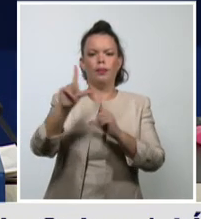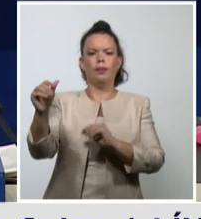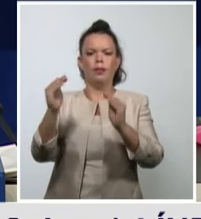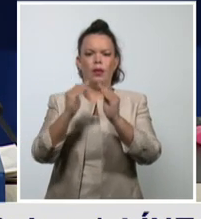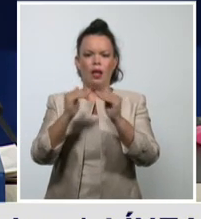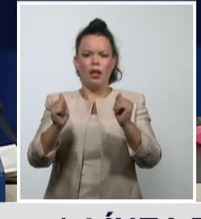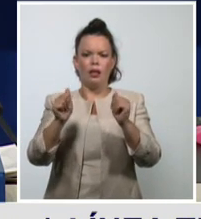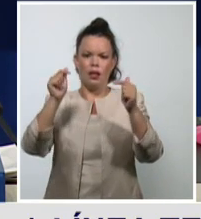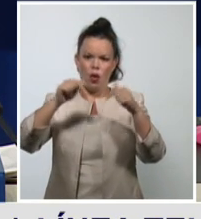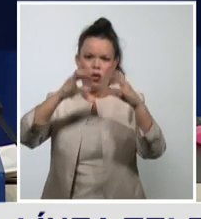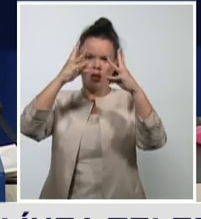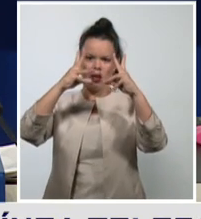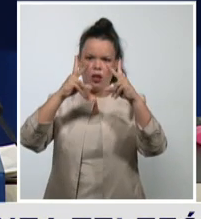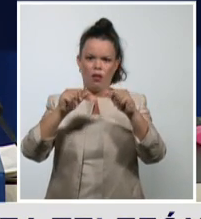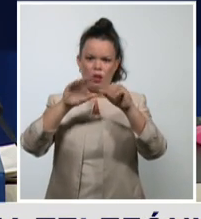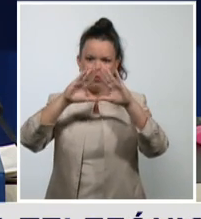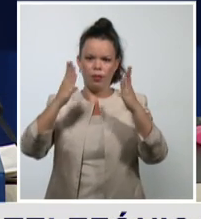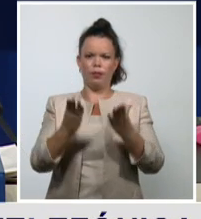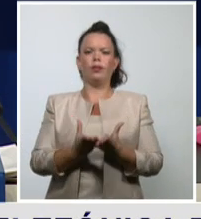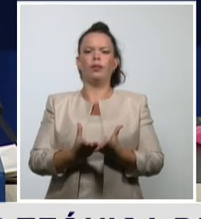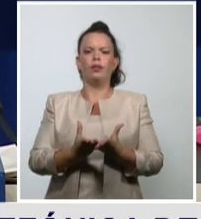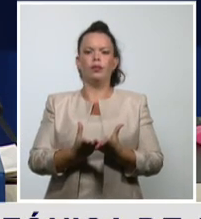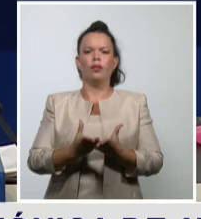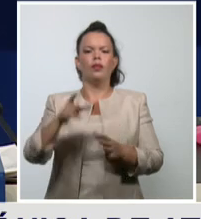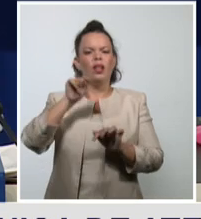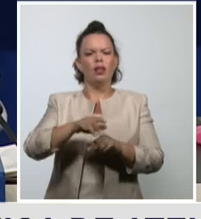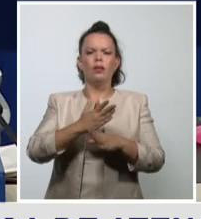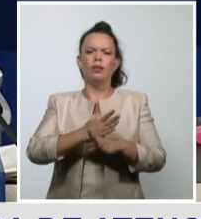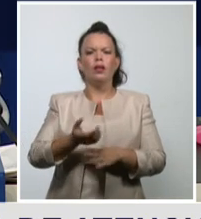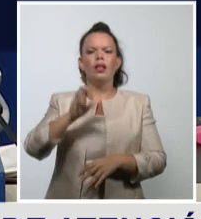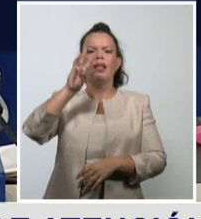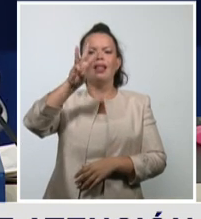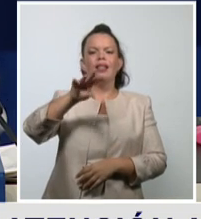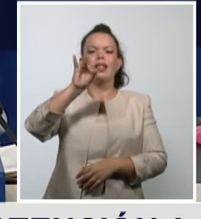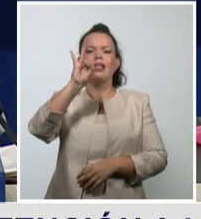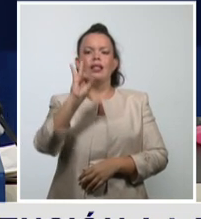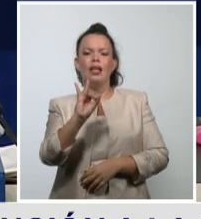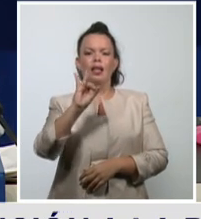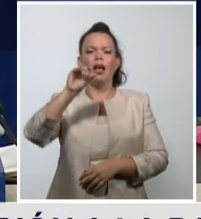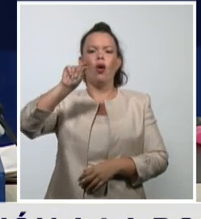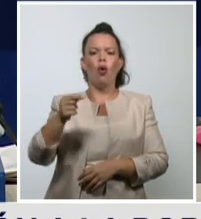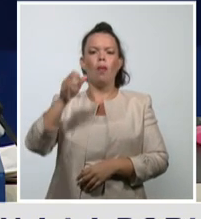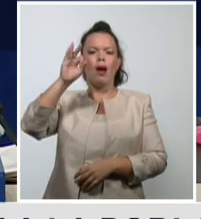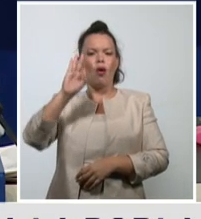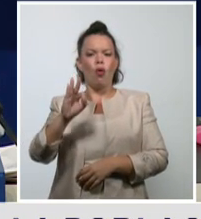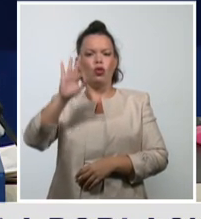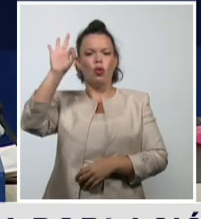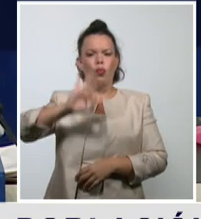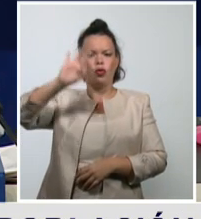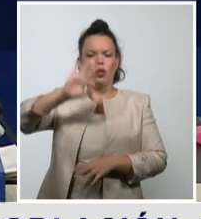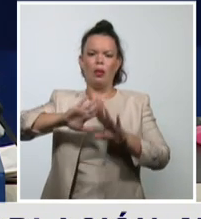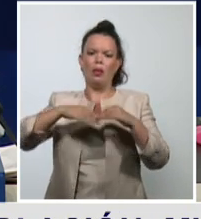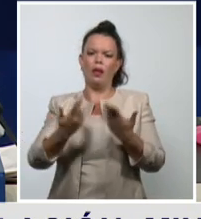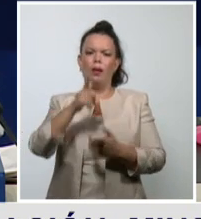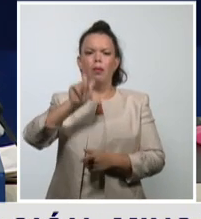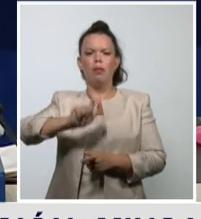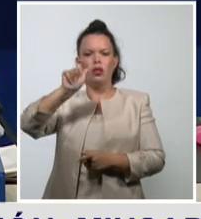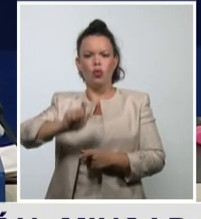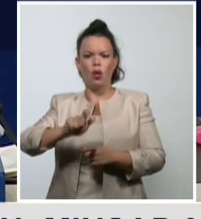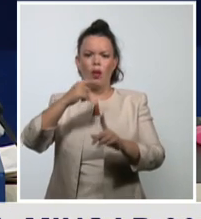hoy y que representa el 37,8% de los pacientes que se han diagnosticado.